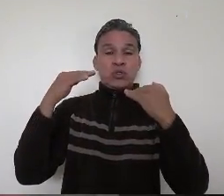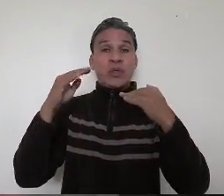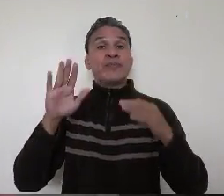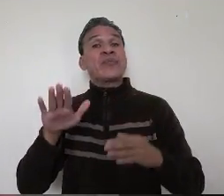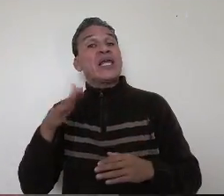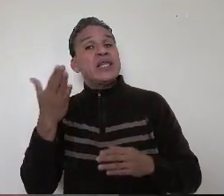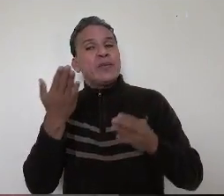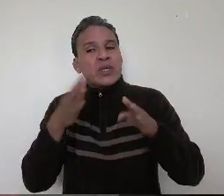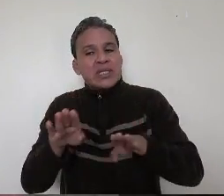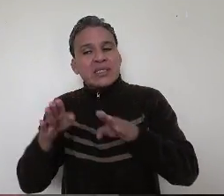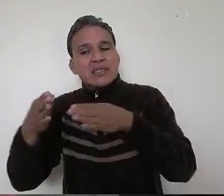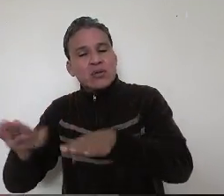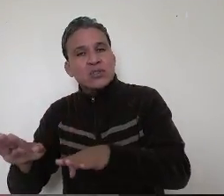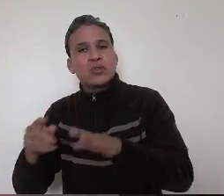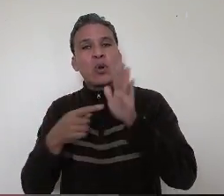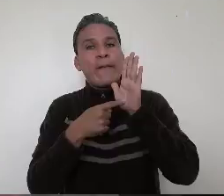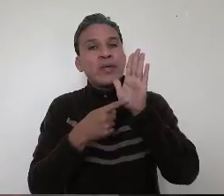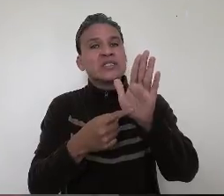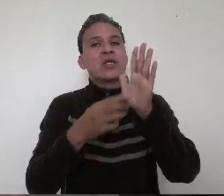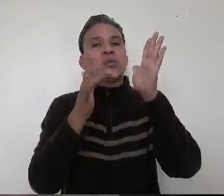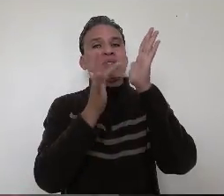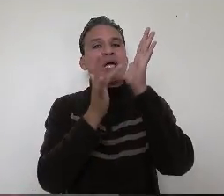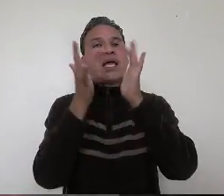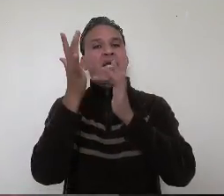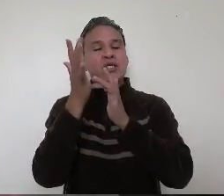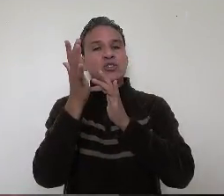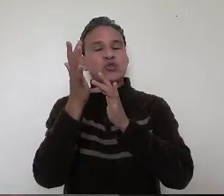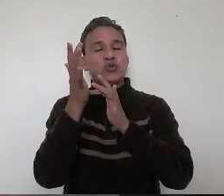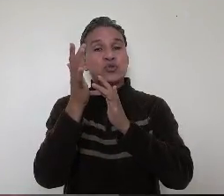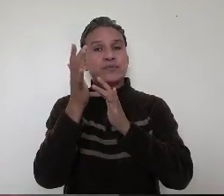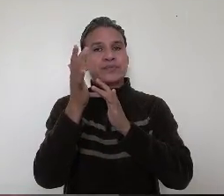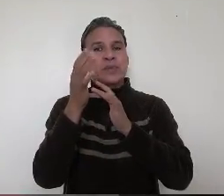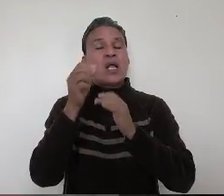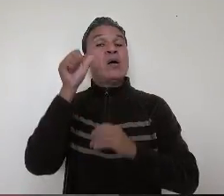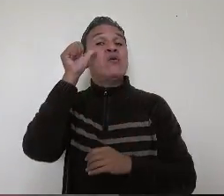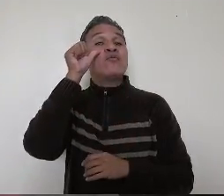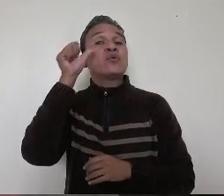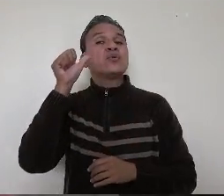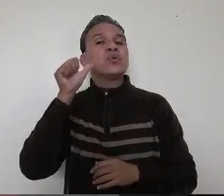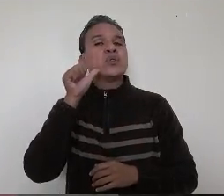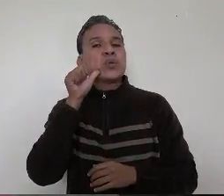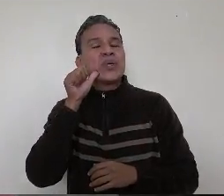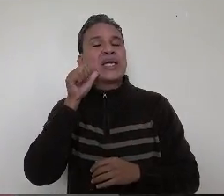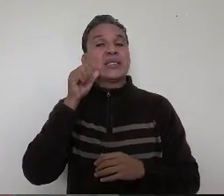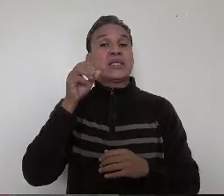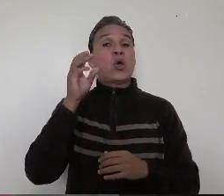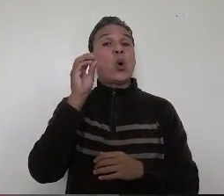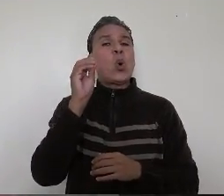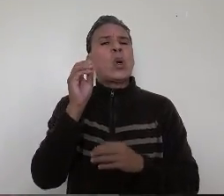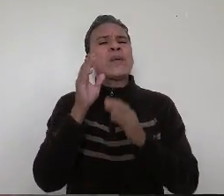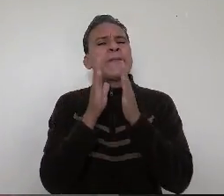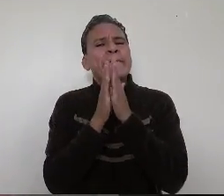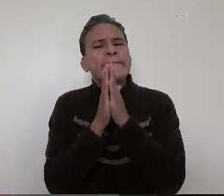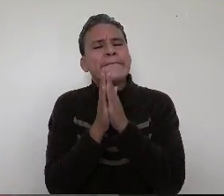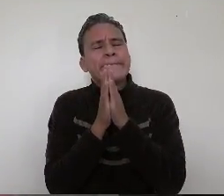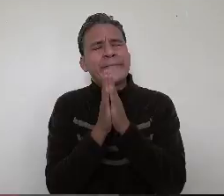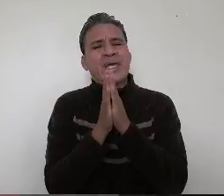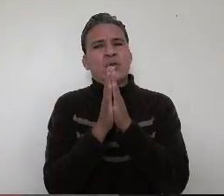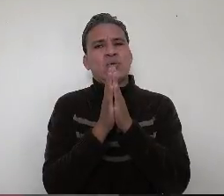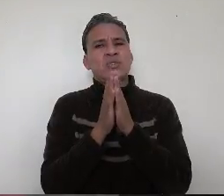destierro, muéstranos a Jesús, fruto bendito de tu vientre, oh clemente, oh piadosa, oh dulce Virgen